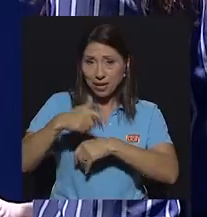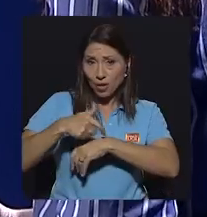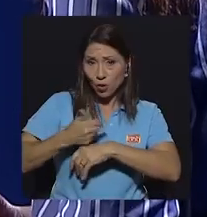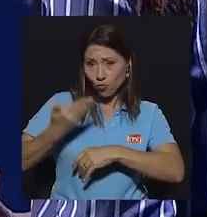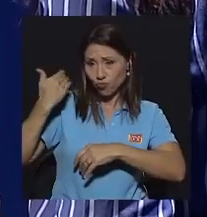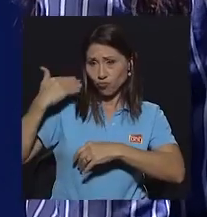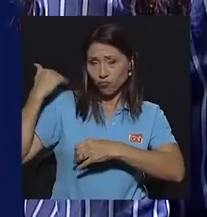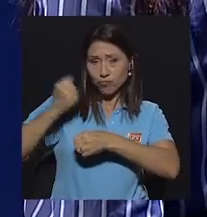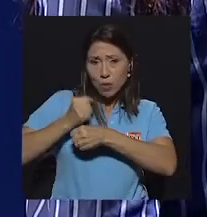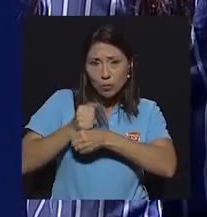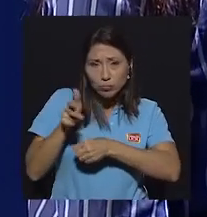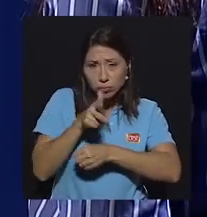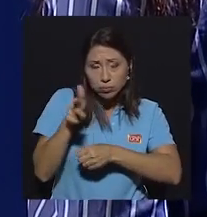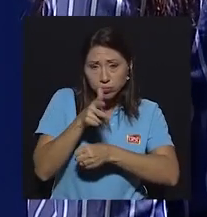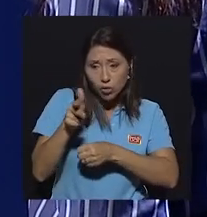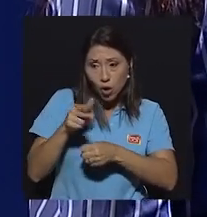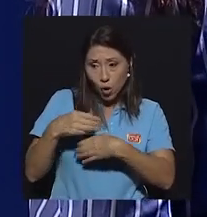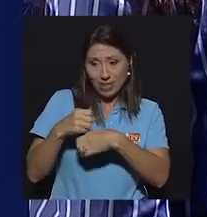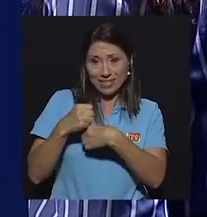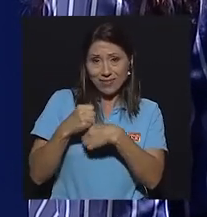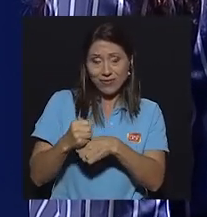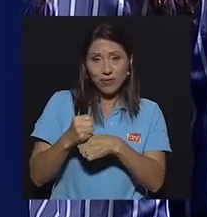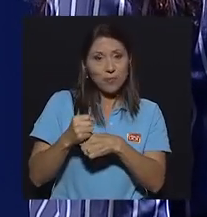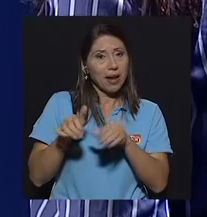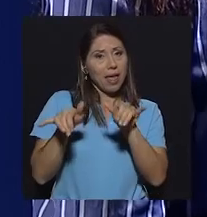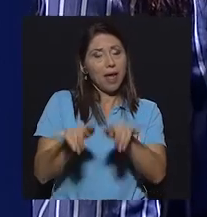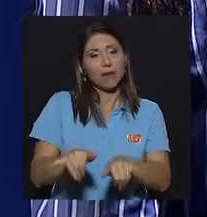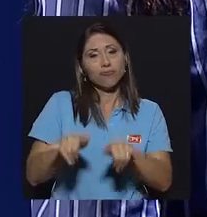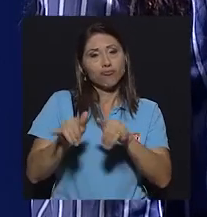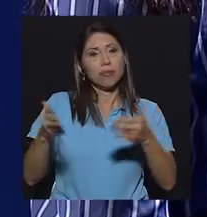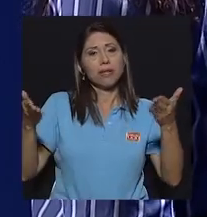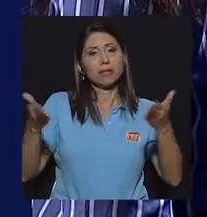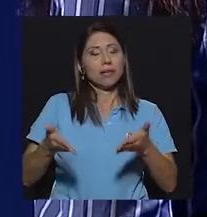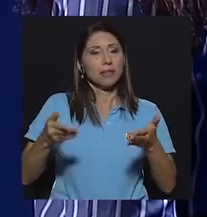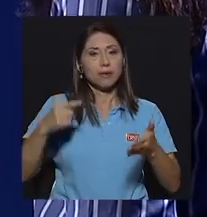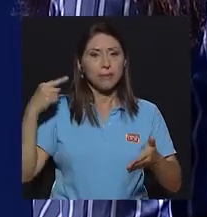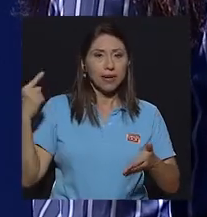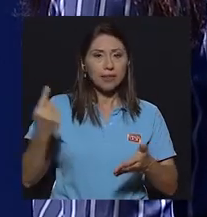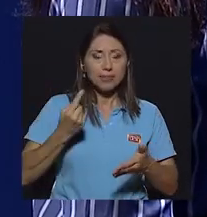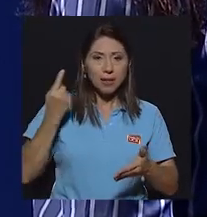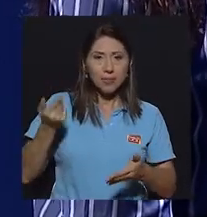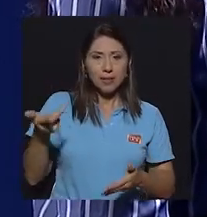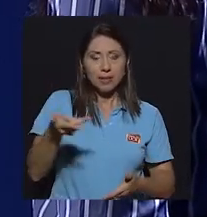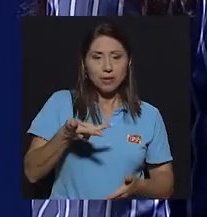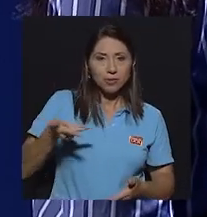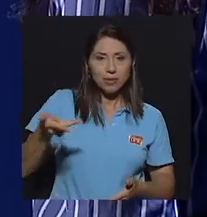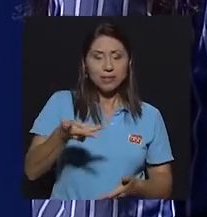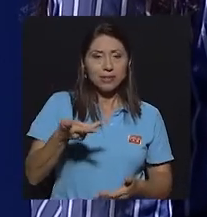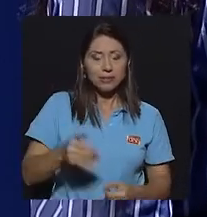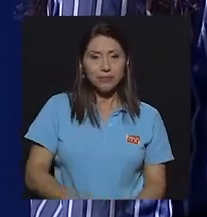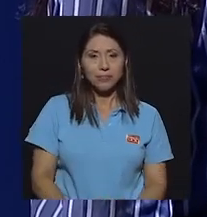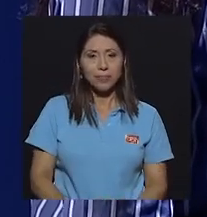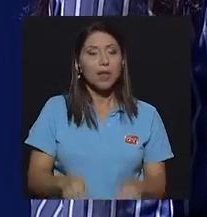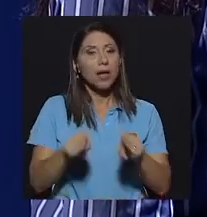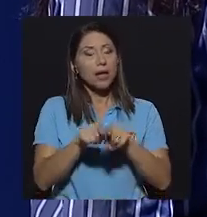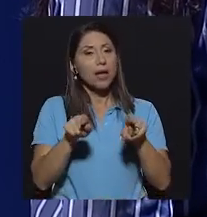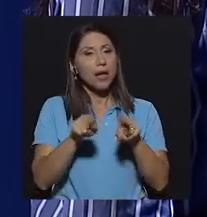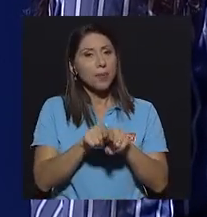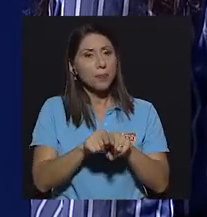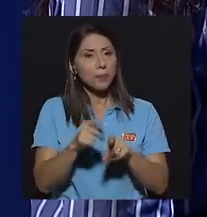en ese periodo va a quedar presente para siempre, ¿verdad?, entre los tres. Incluso